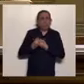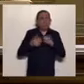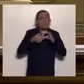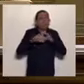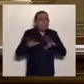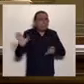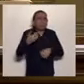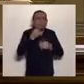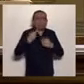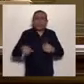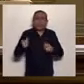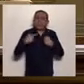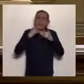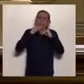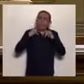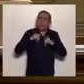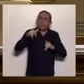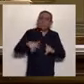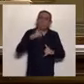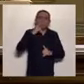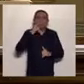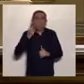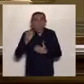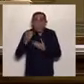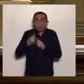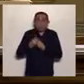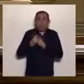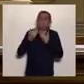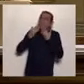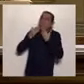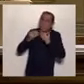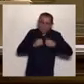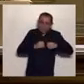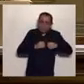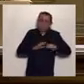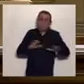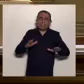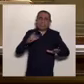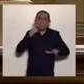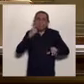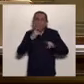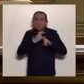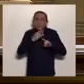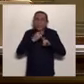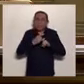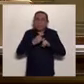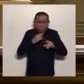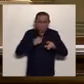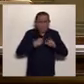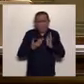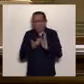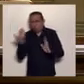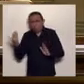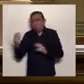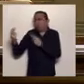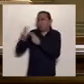de todos los males. Concédenos la paz en nuestros días, para que, ayudados por tu misericordia, vivamos siempre libres de pecado